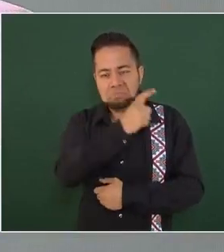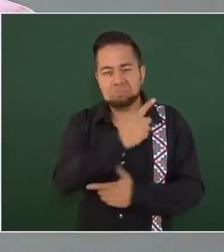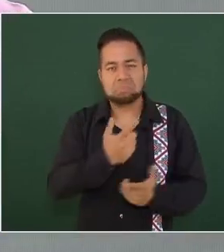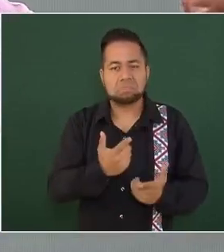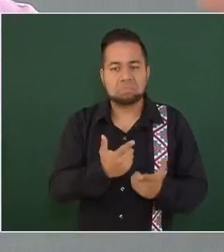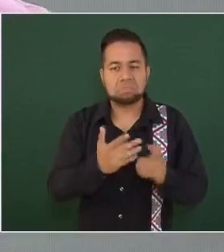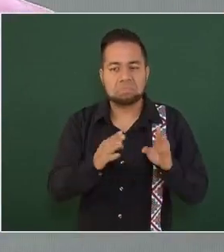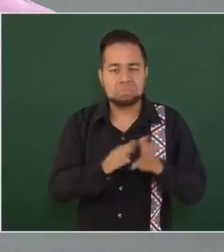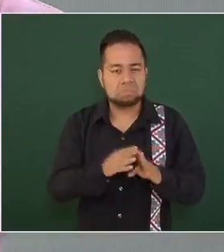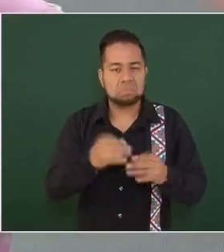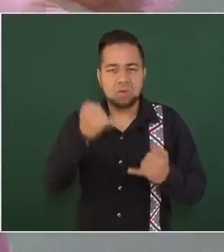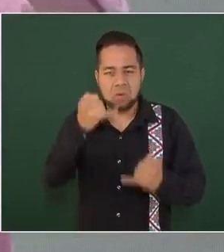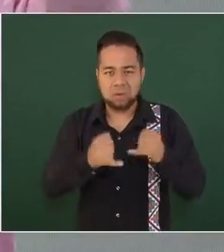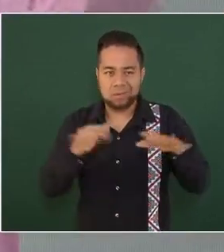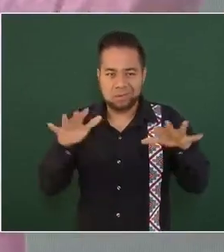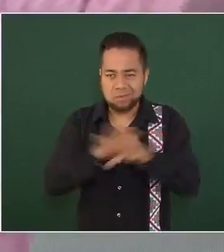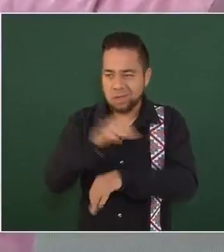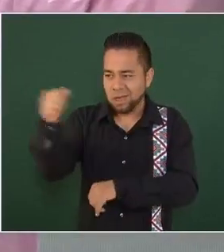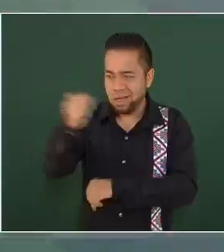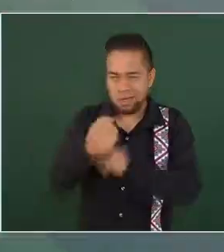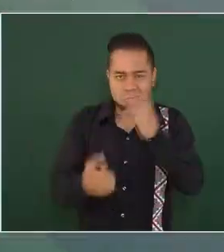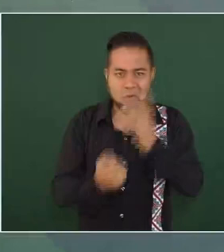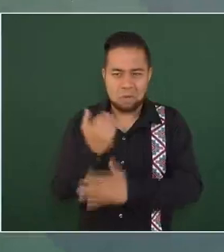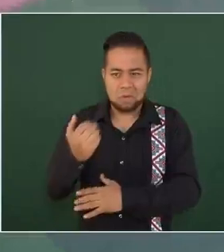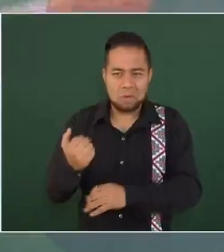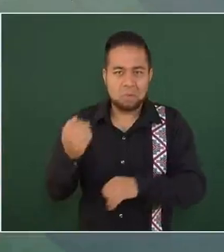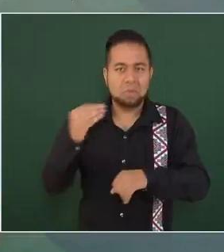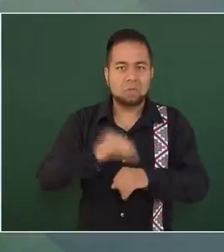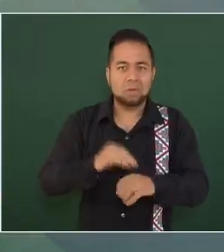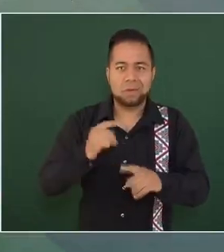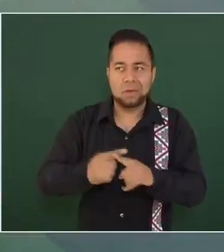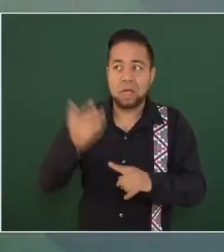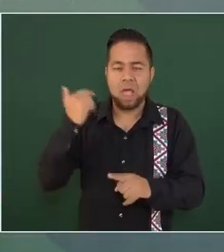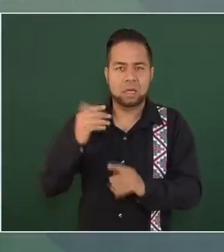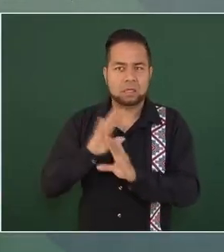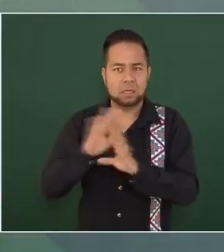cambiar a los jueces o hacer lo que hizo Zedillo,